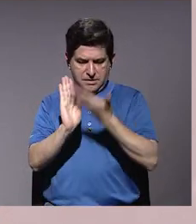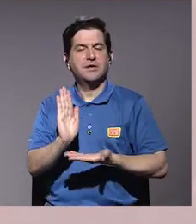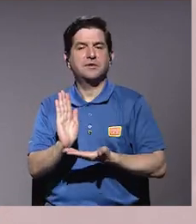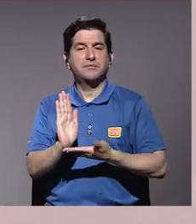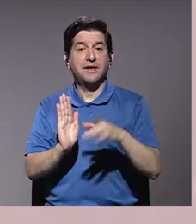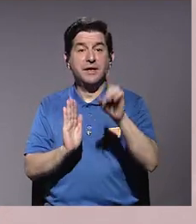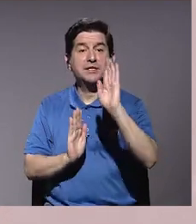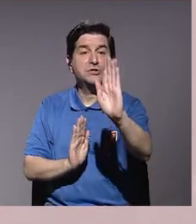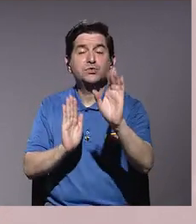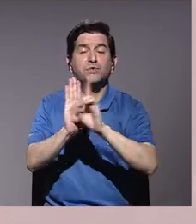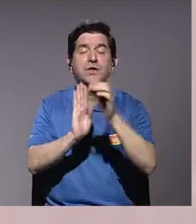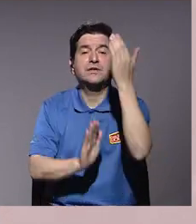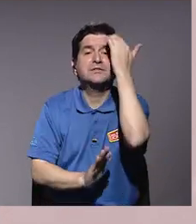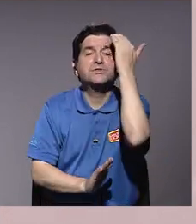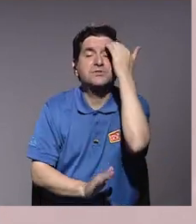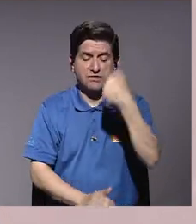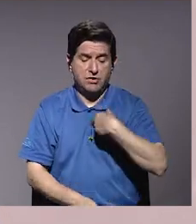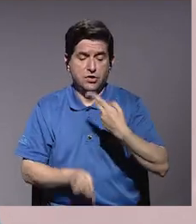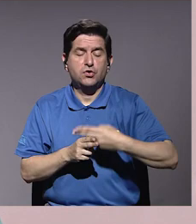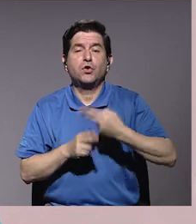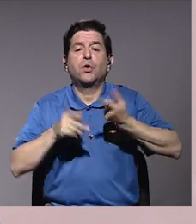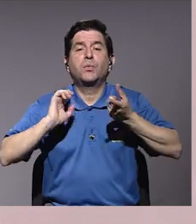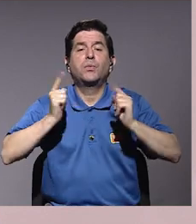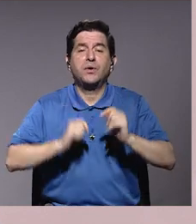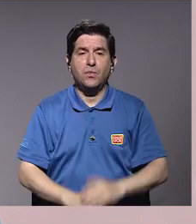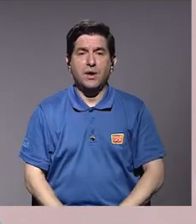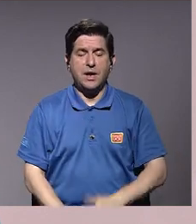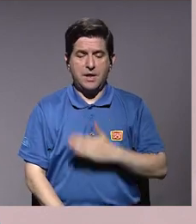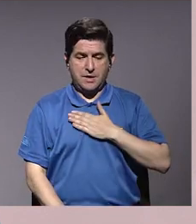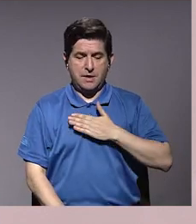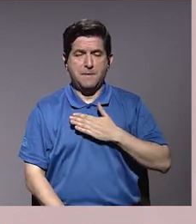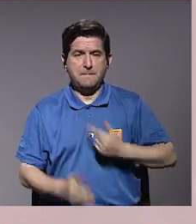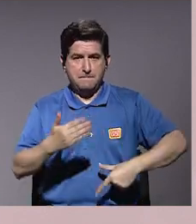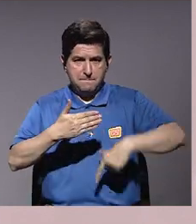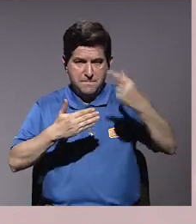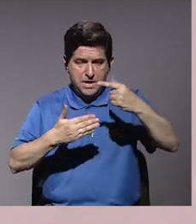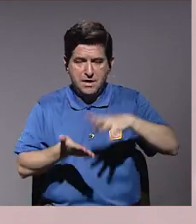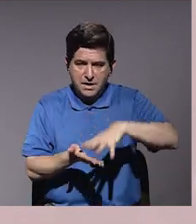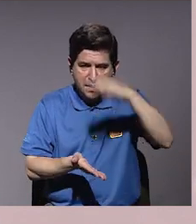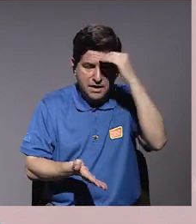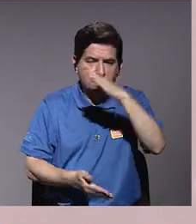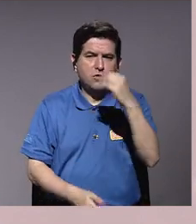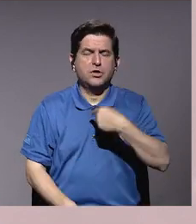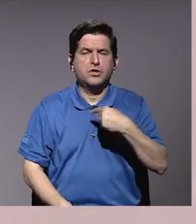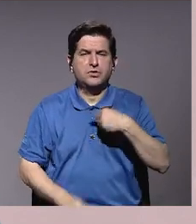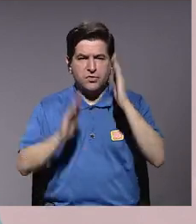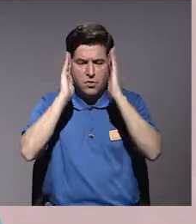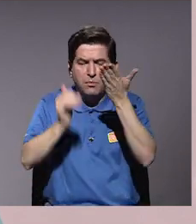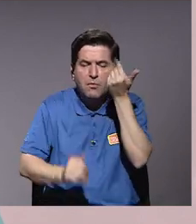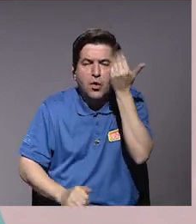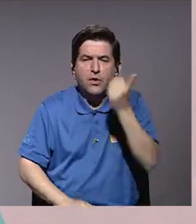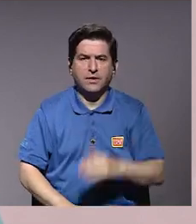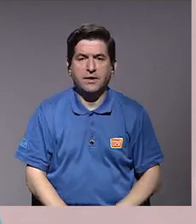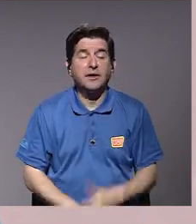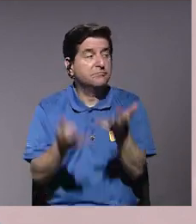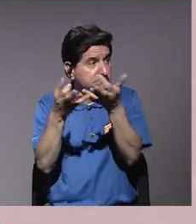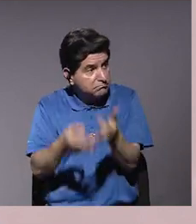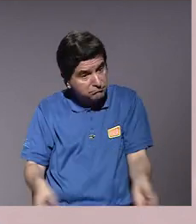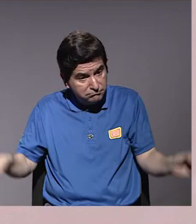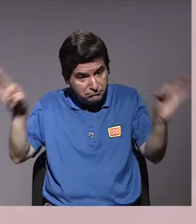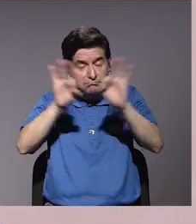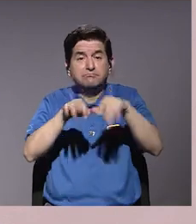un derecho de saber cómo me llamo yo, cuál es mi grado académico y por qué la estoy atendiendo. Entonces, esto es